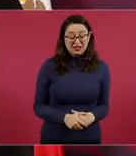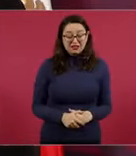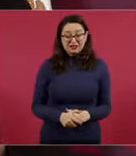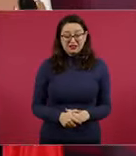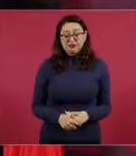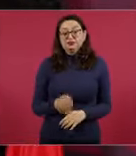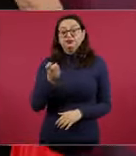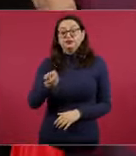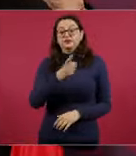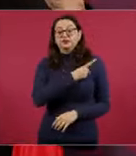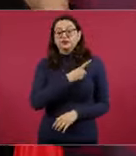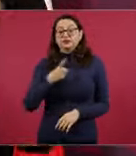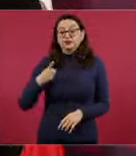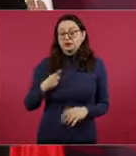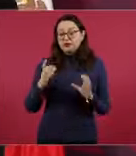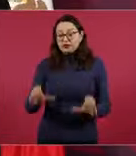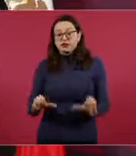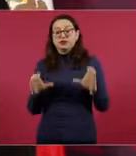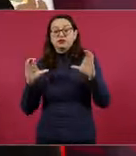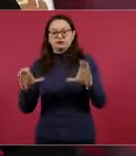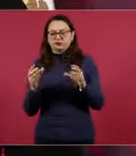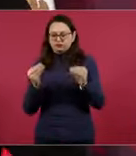No porque se ponga un sombrero, porque se ponga